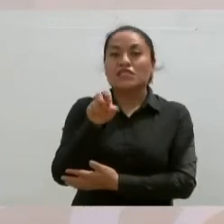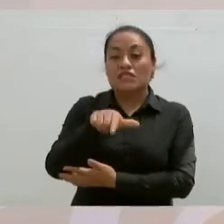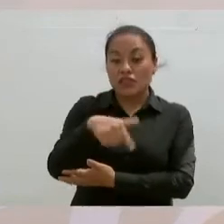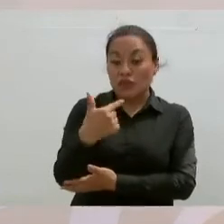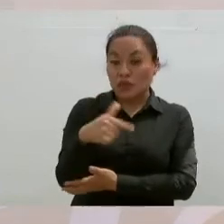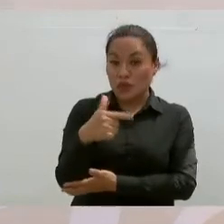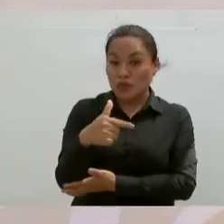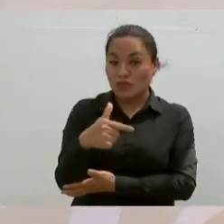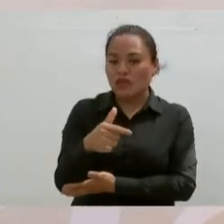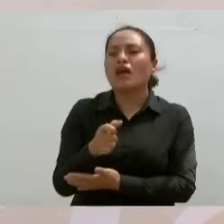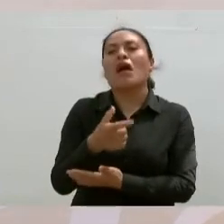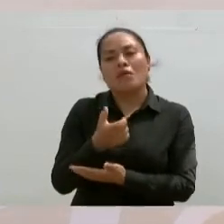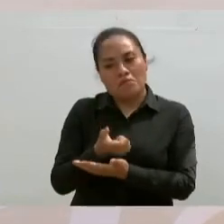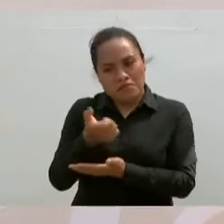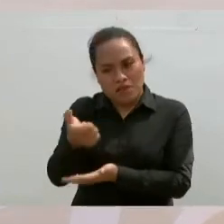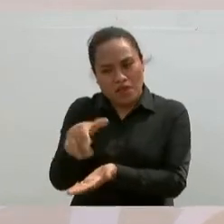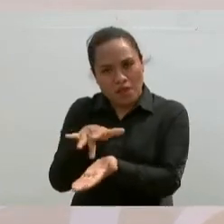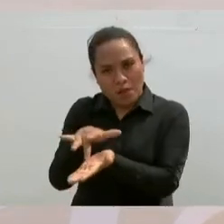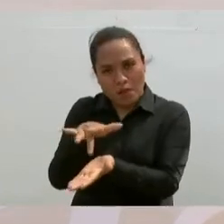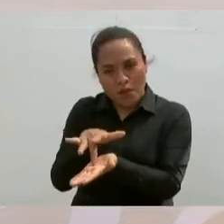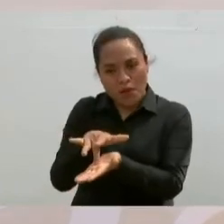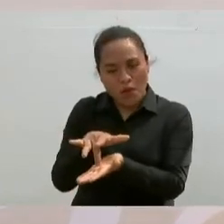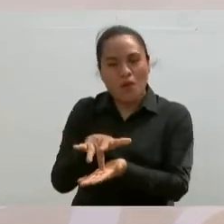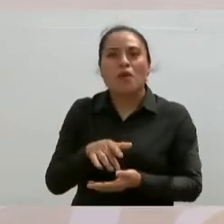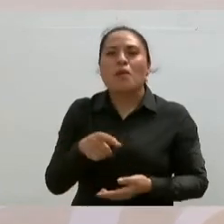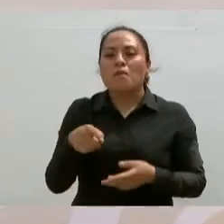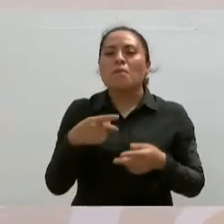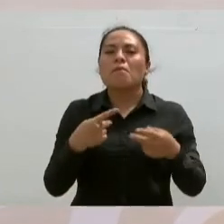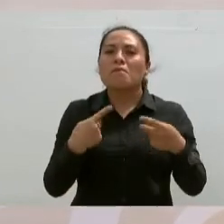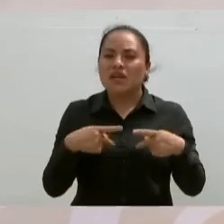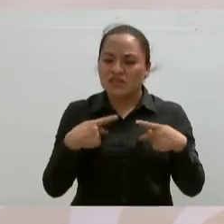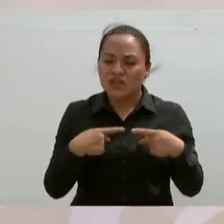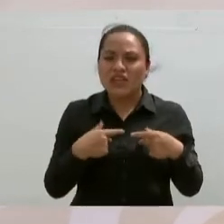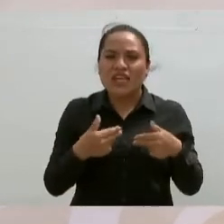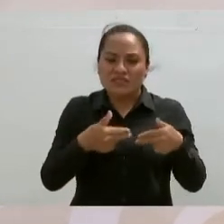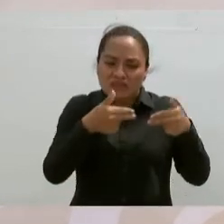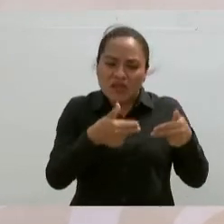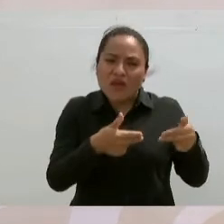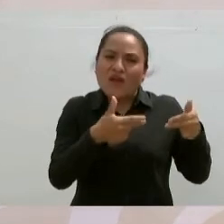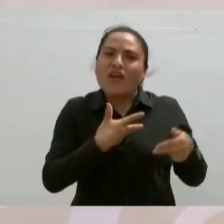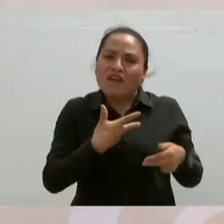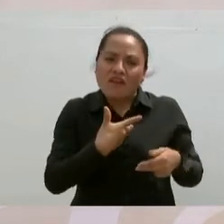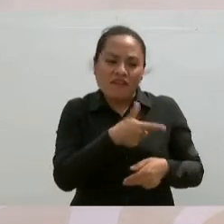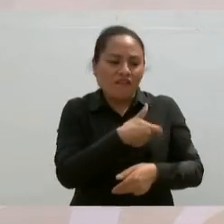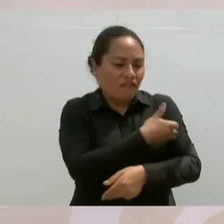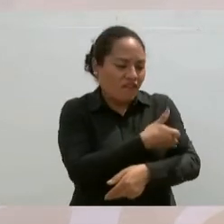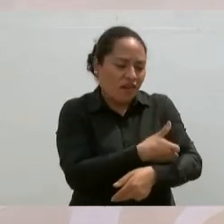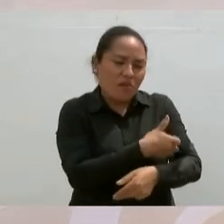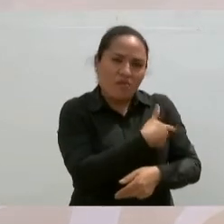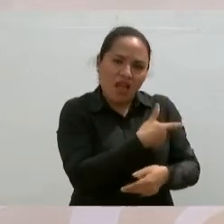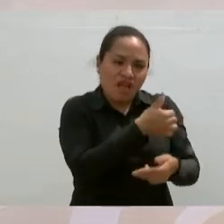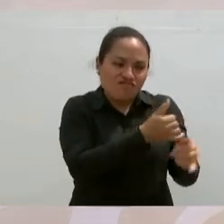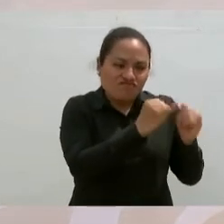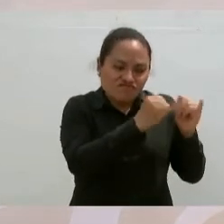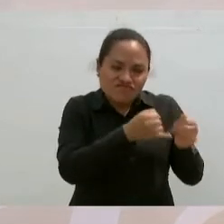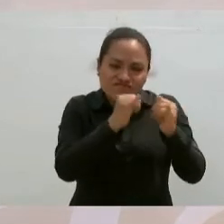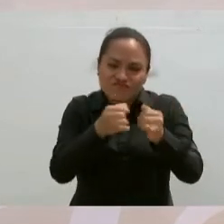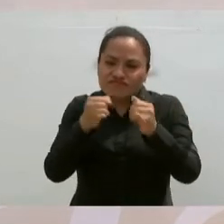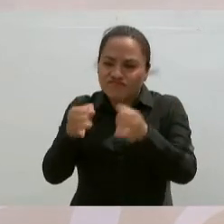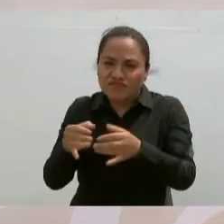112 créditos a pequeñas empresas familiares. Aquí se entregaron con